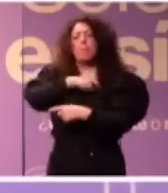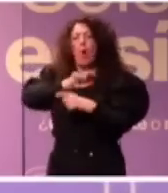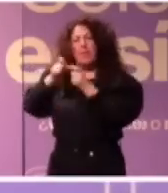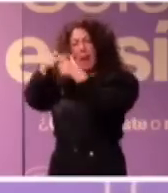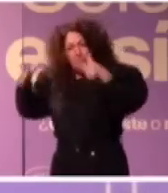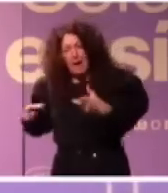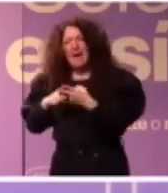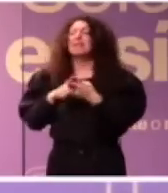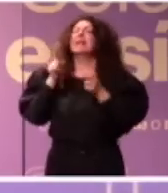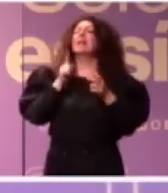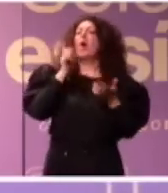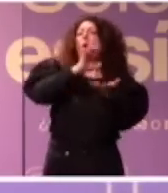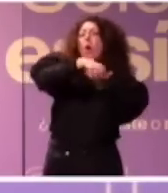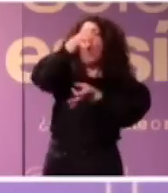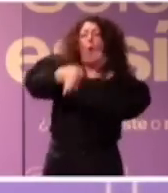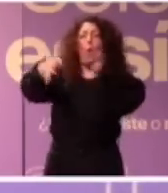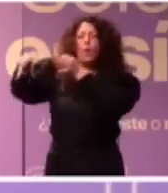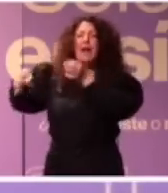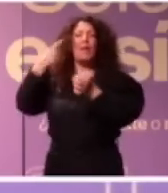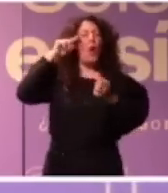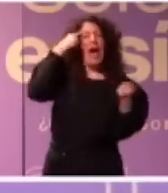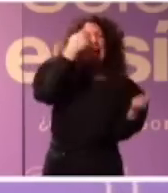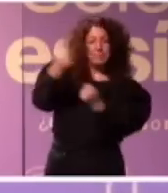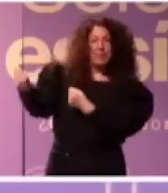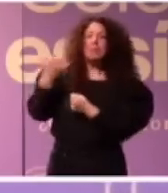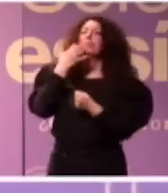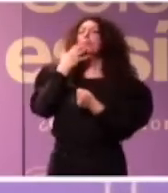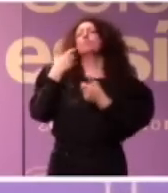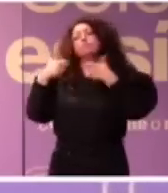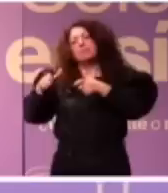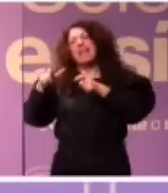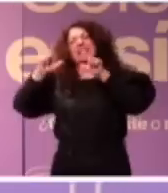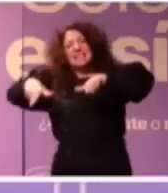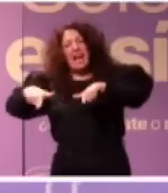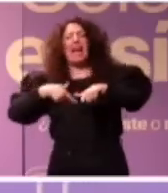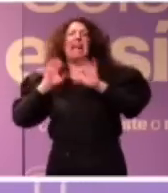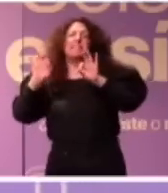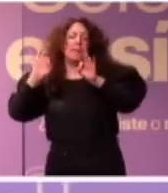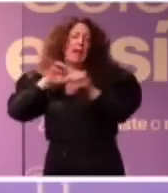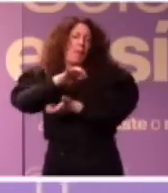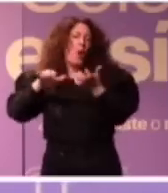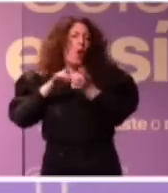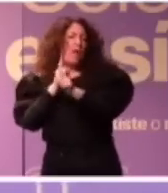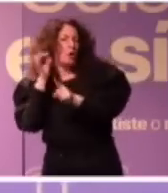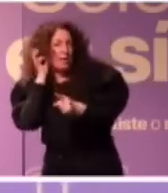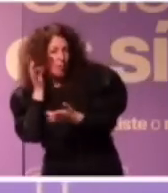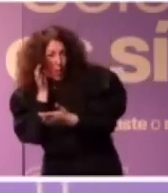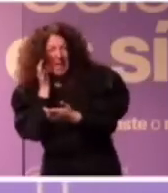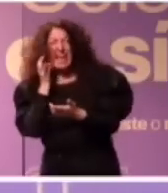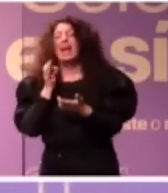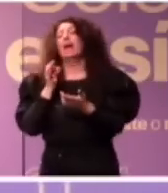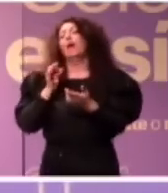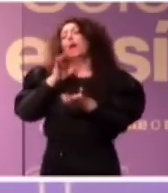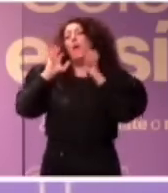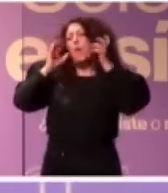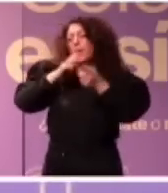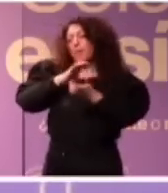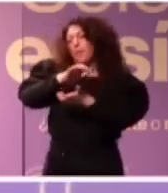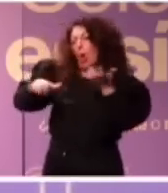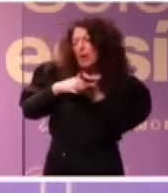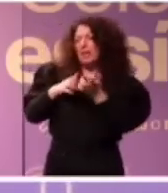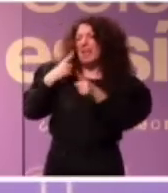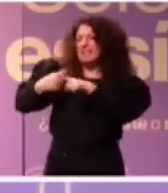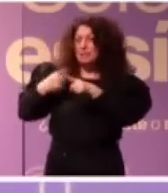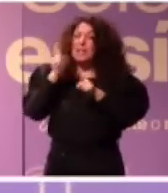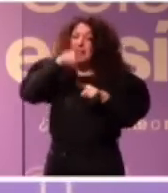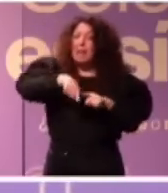juzgados, traspaso de las competencias a la fiscal de sala de violencia sobre la mujer, también de las violencias sexuales creación y aceleración de los centros de